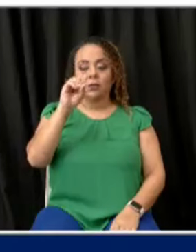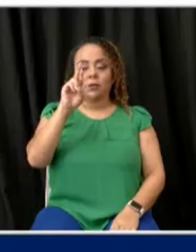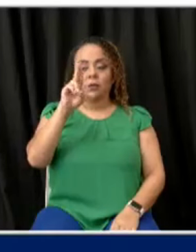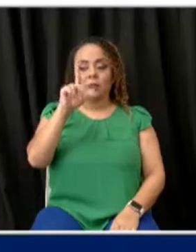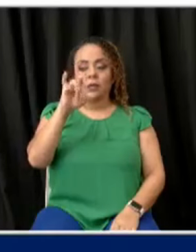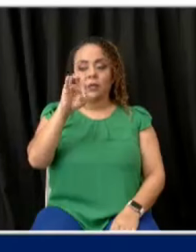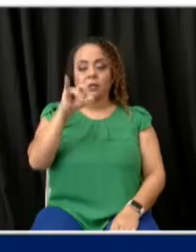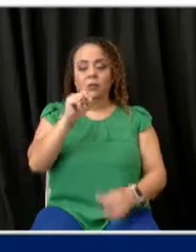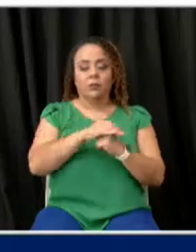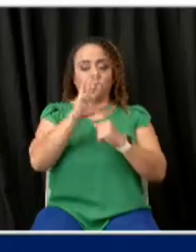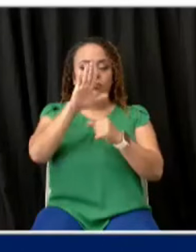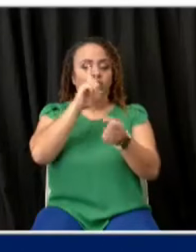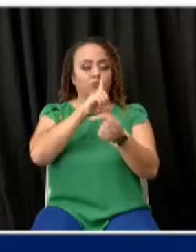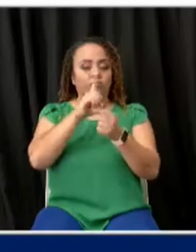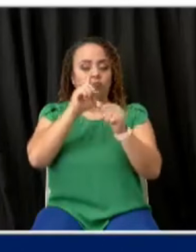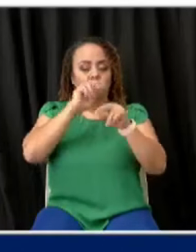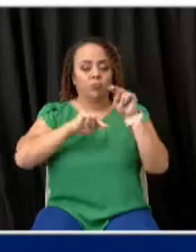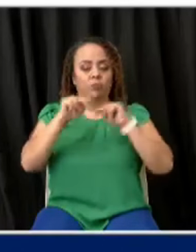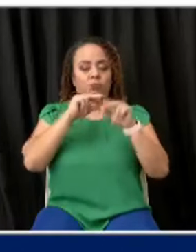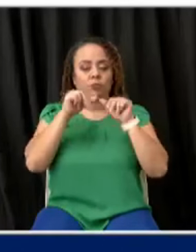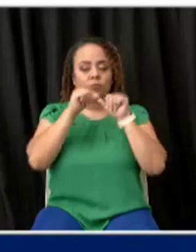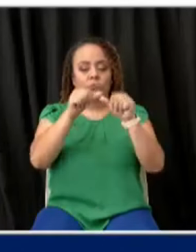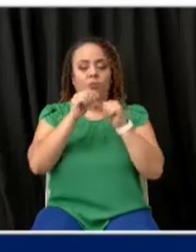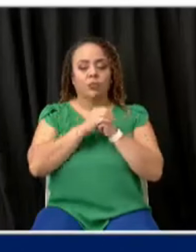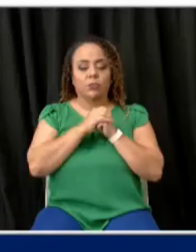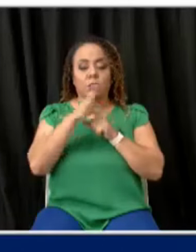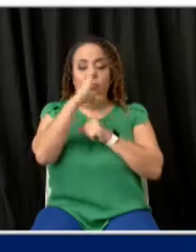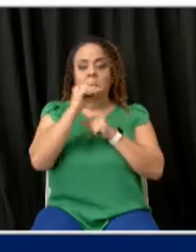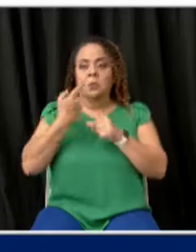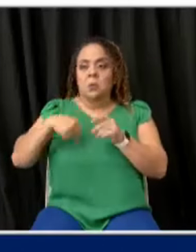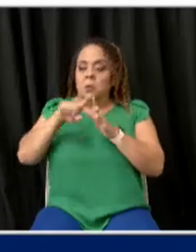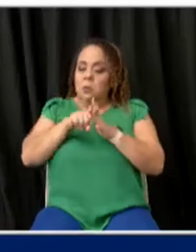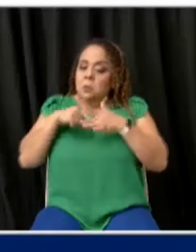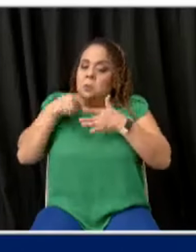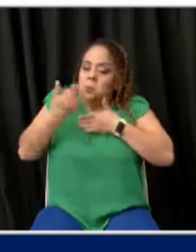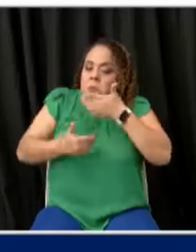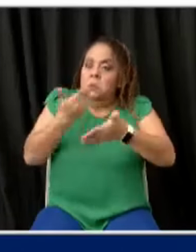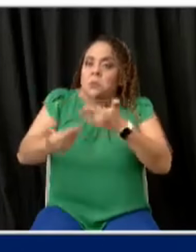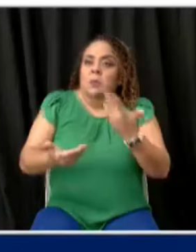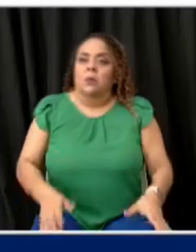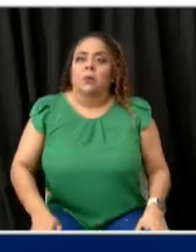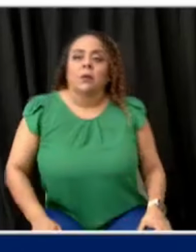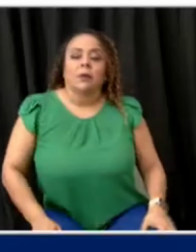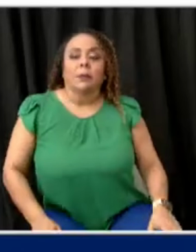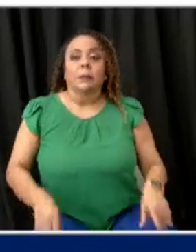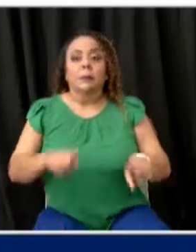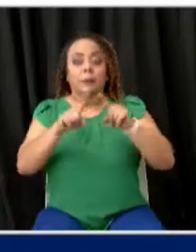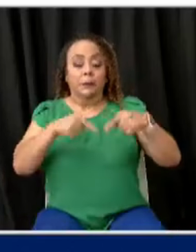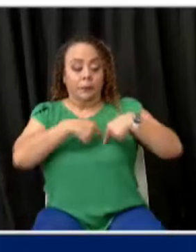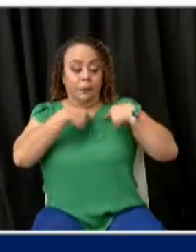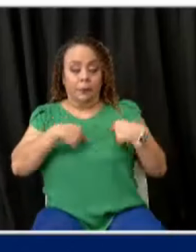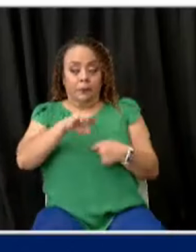se mantiene y con lo que vamos tomando la vamos jugando. Pero vean ustedes, la frecuencia cardíaca